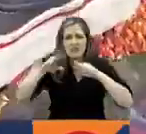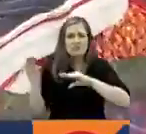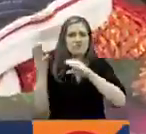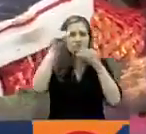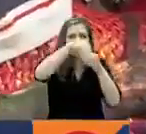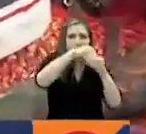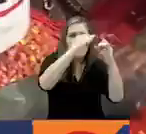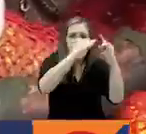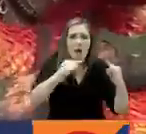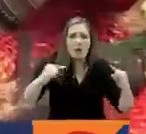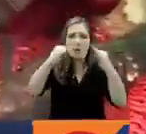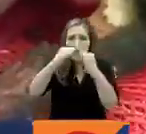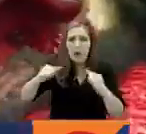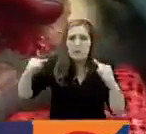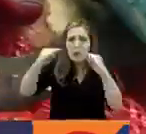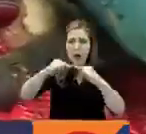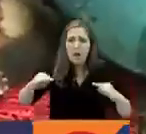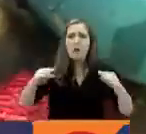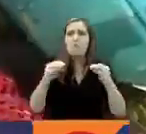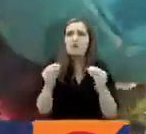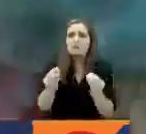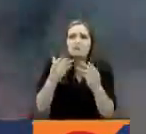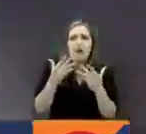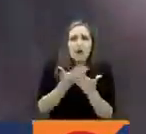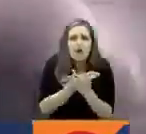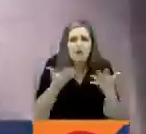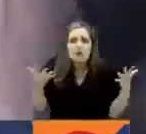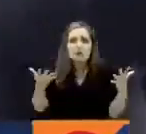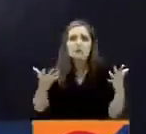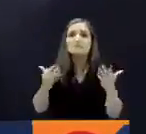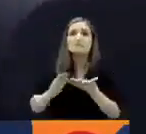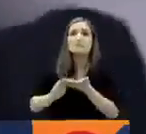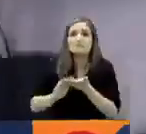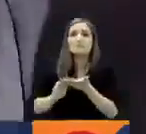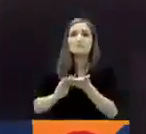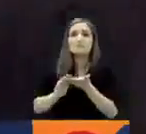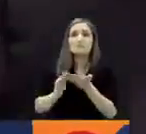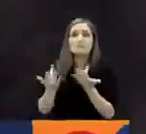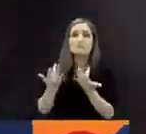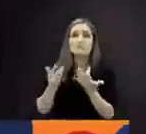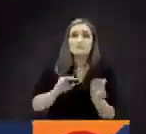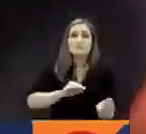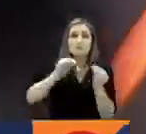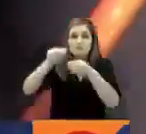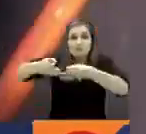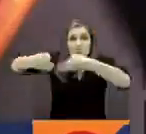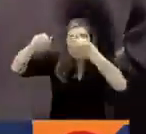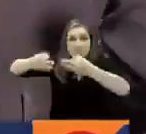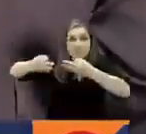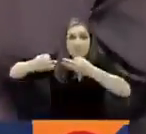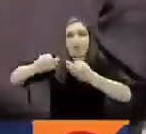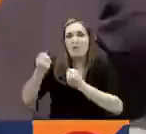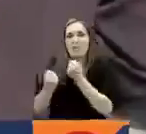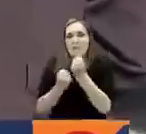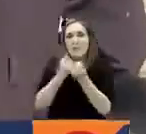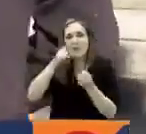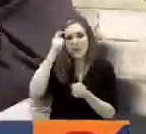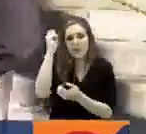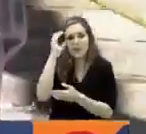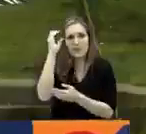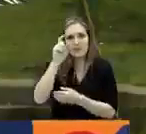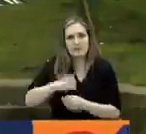en carpas y con acceso a saneamiento básico, mientras se resuelve la situación de retorno definitivo con apoyo del gobierno